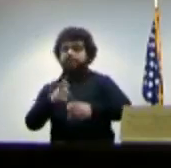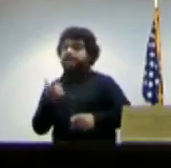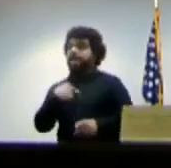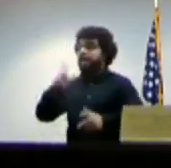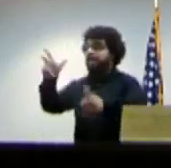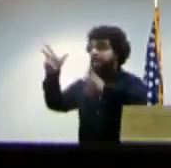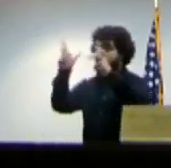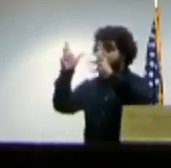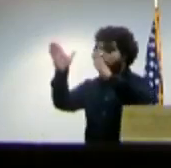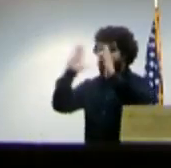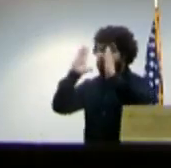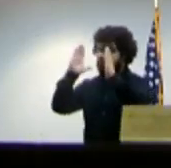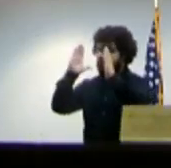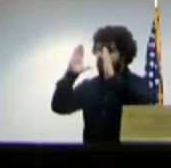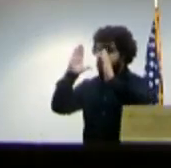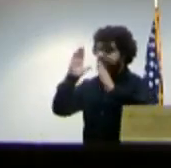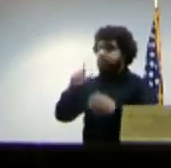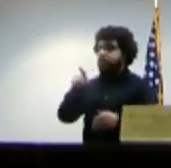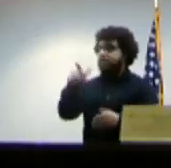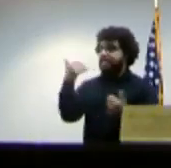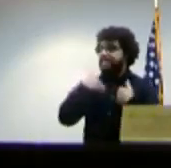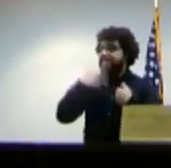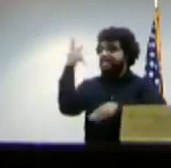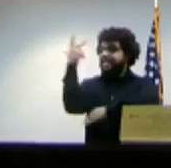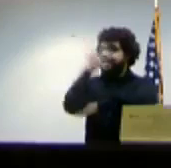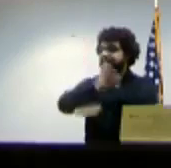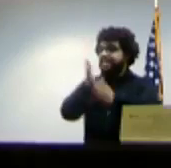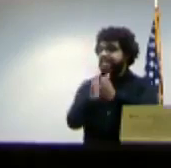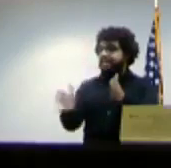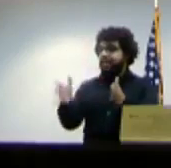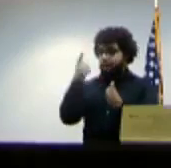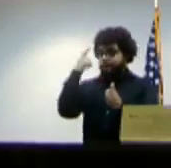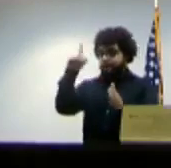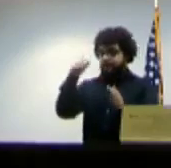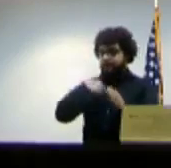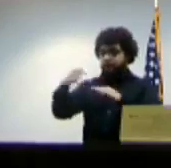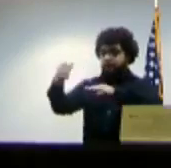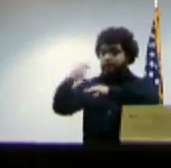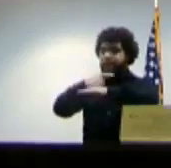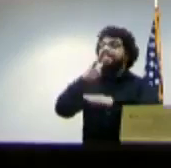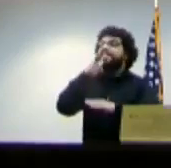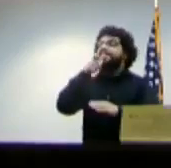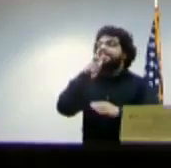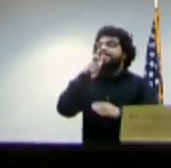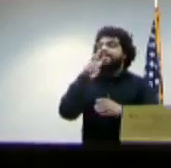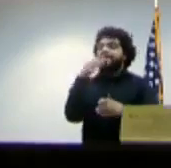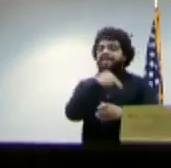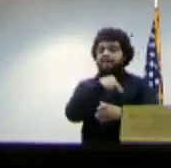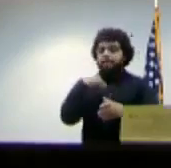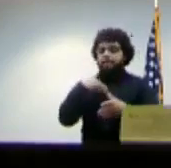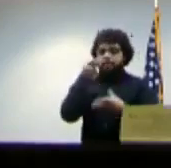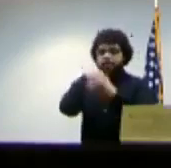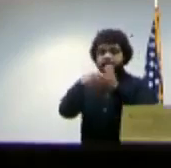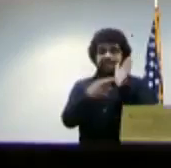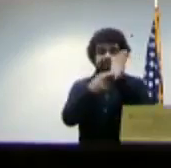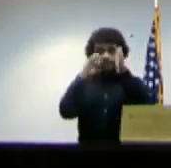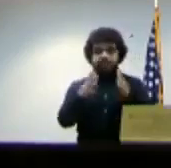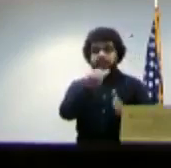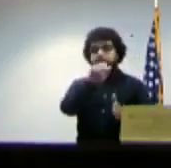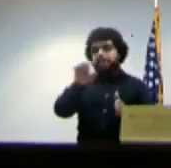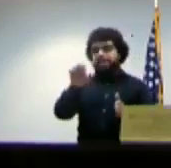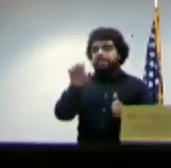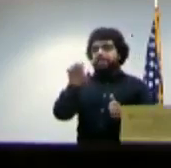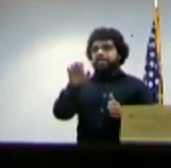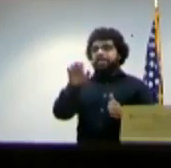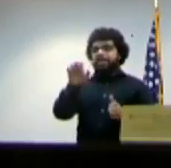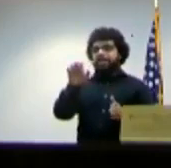decir antes de seguir. Le voy a dar 3 días para que nos envíe la información de quién es el miembro que representa a la Autoridad de Energía